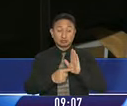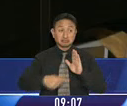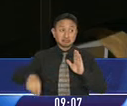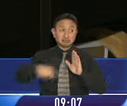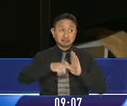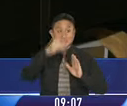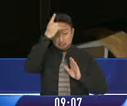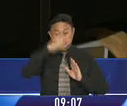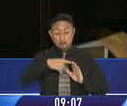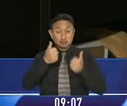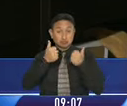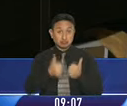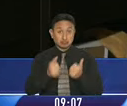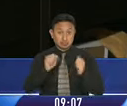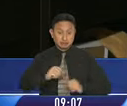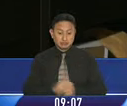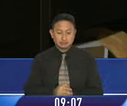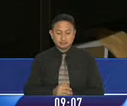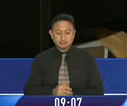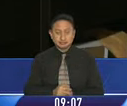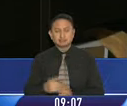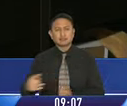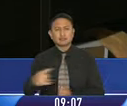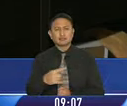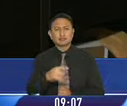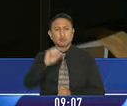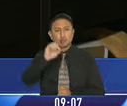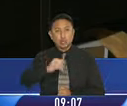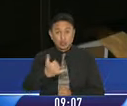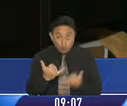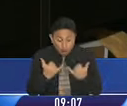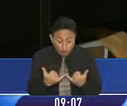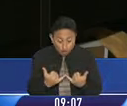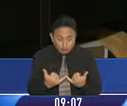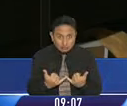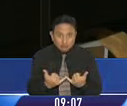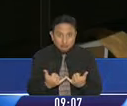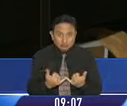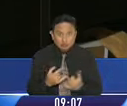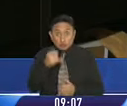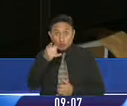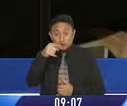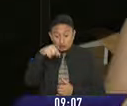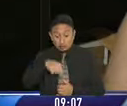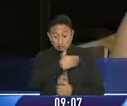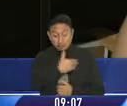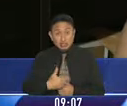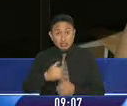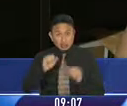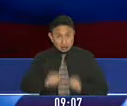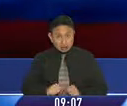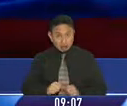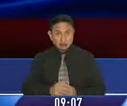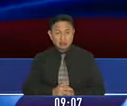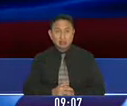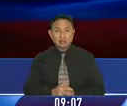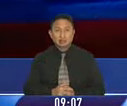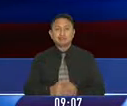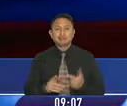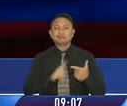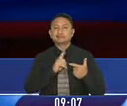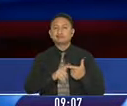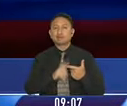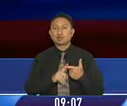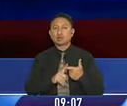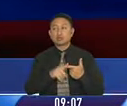que es una decisión prudente, es decir, lo que se pueda solucionar ahora. Es decir, mientras usted sea presidente de la República. La segunda